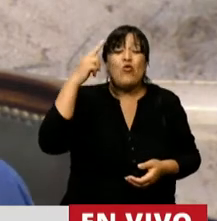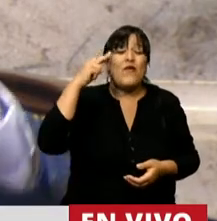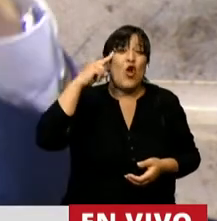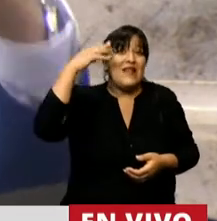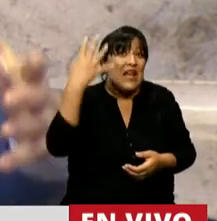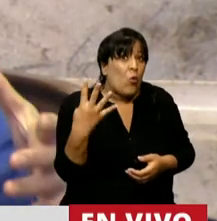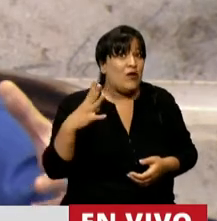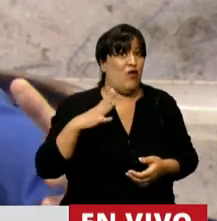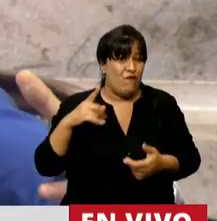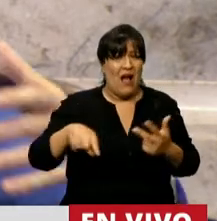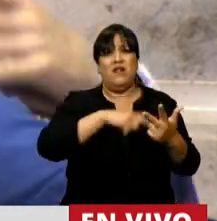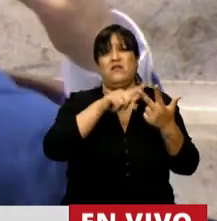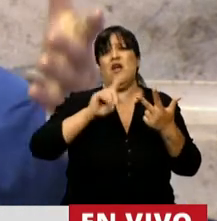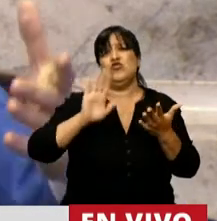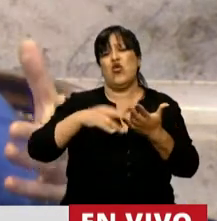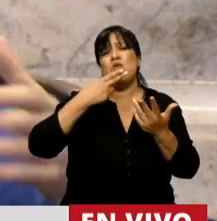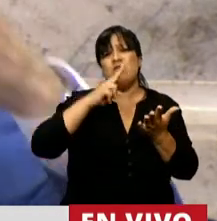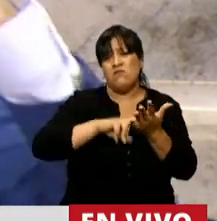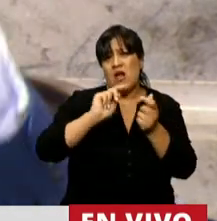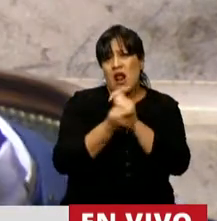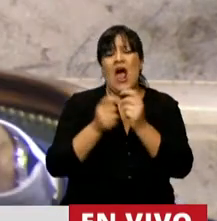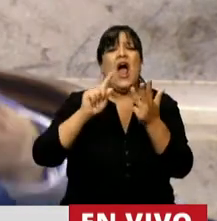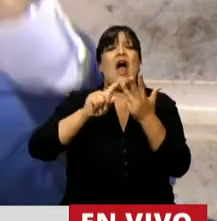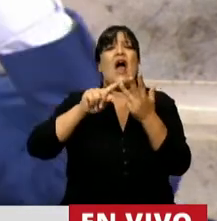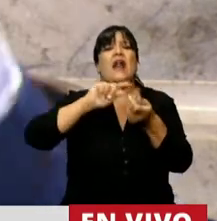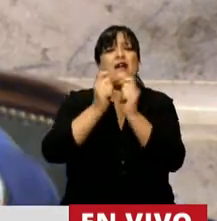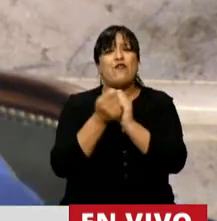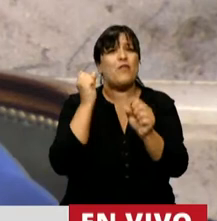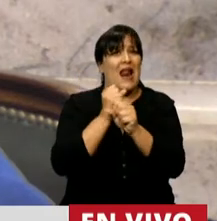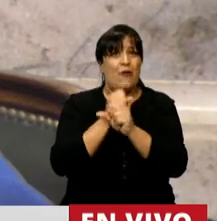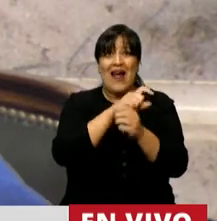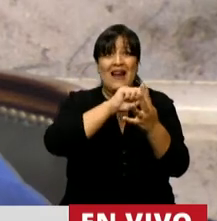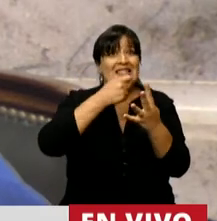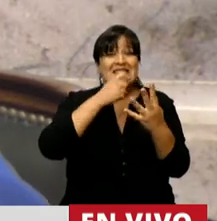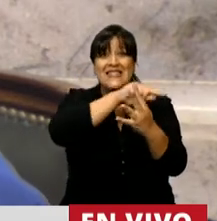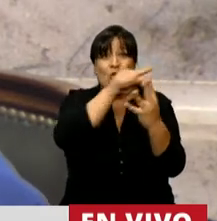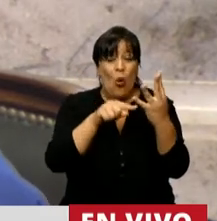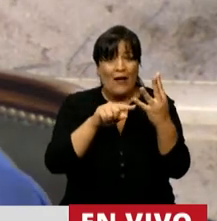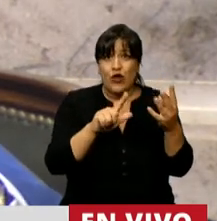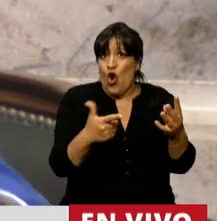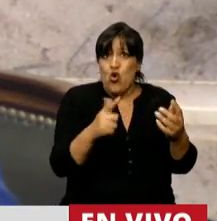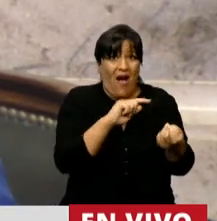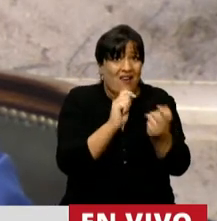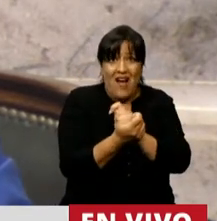tan importantes como la reforma tributaria, la reforma laboral, sin las cuales la Argentina no va a arrancar.